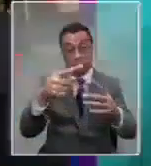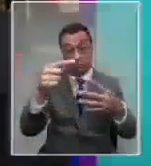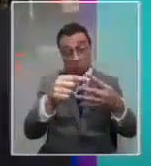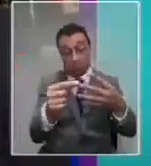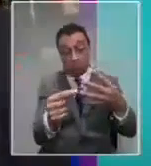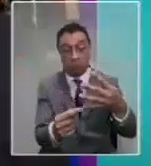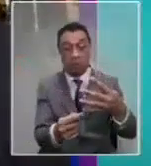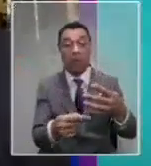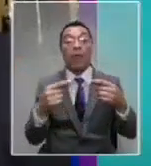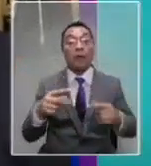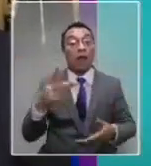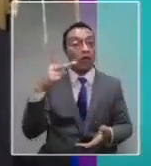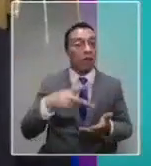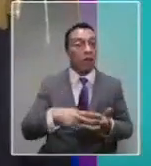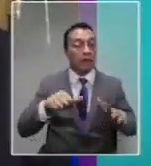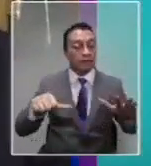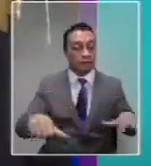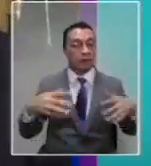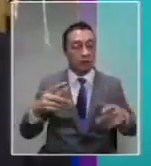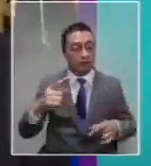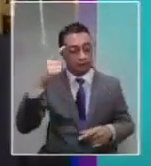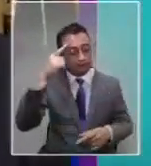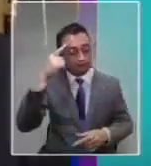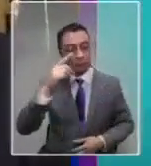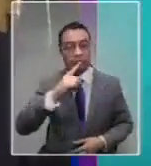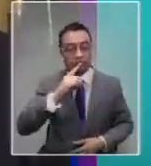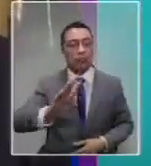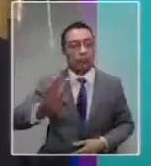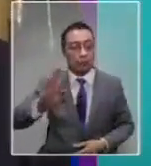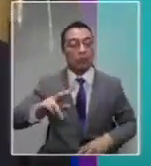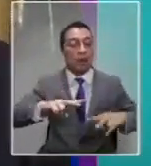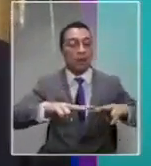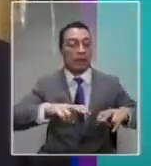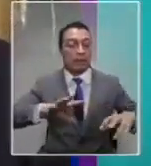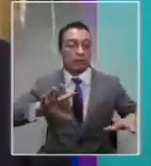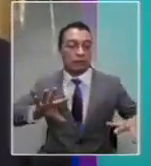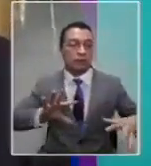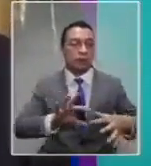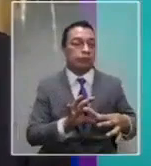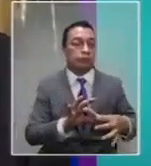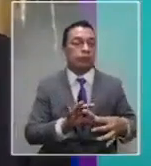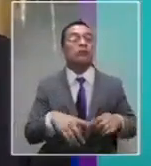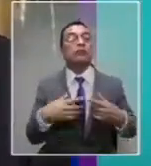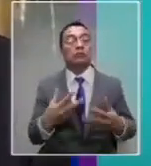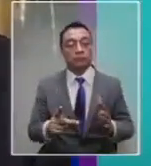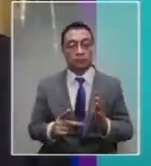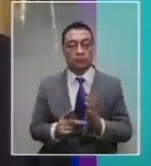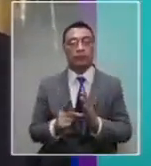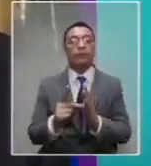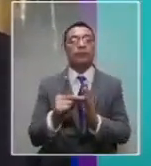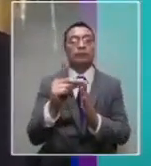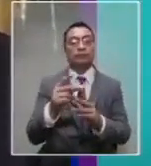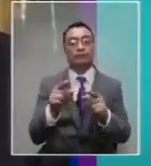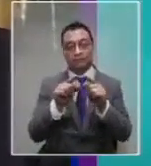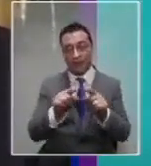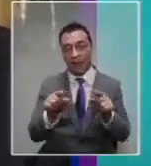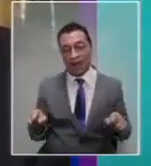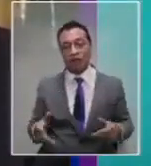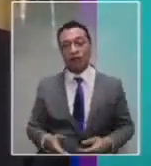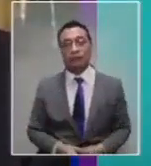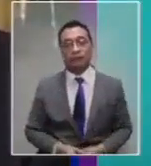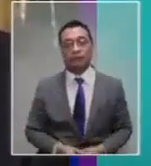conocimiento. Sin embargo, a partir del año 2016 ya se toma el fuerte compromiso con la investigación y se empieza a desarrollar esto